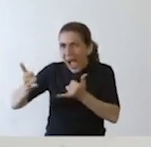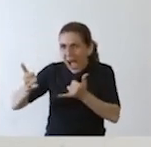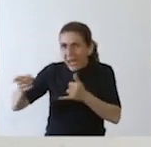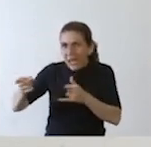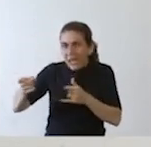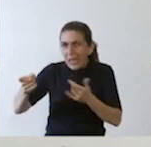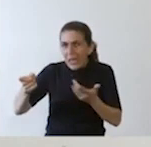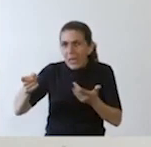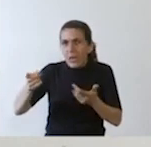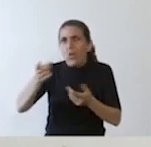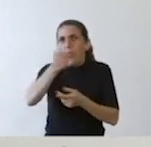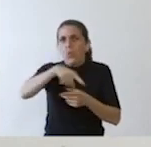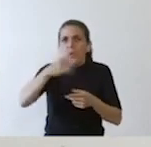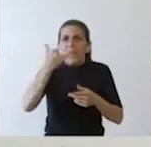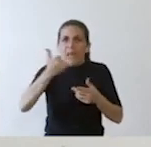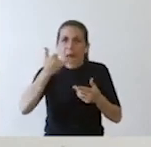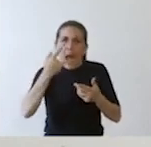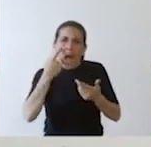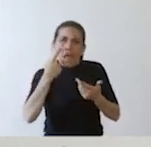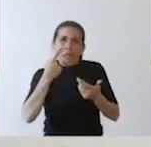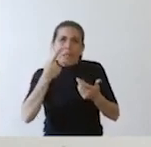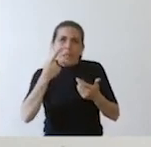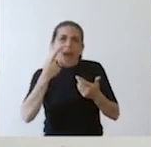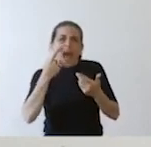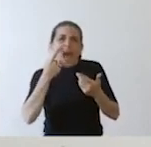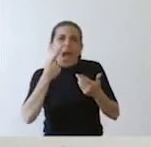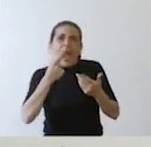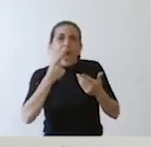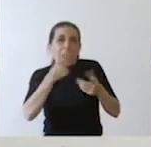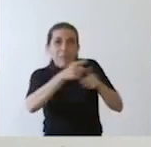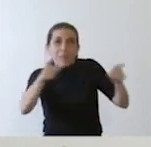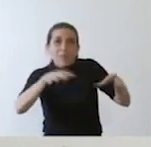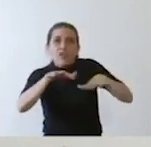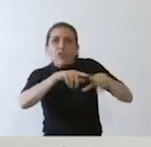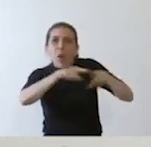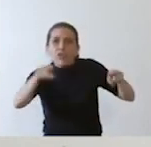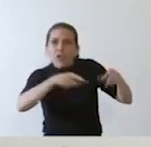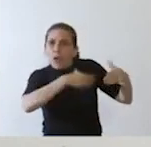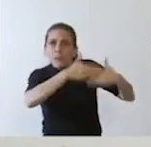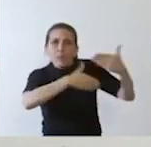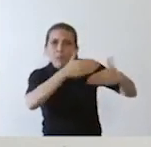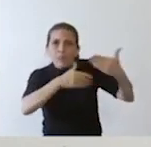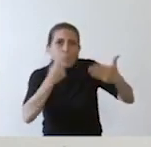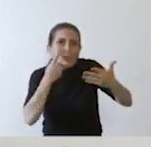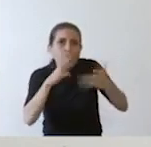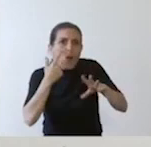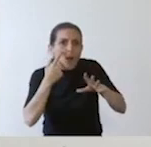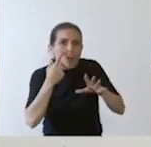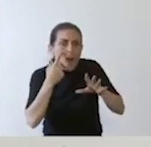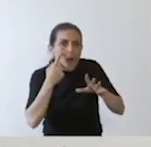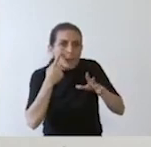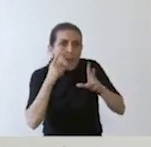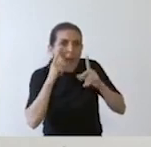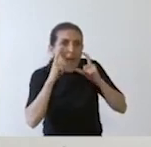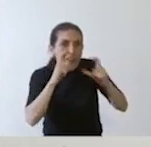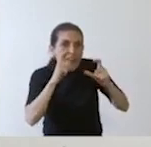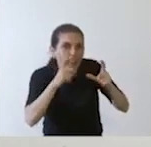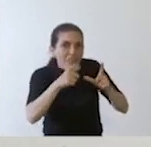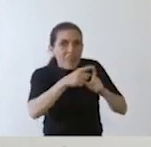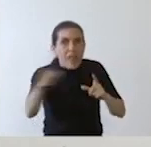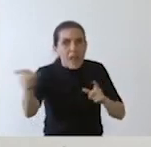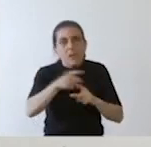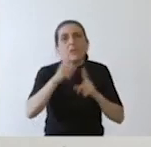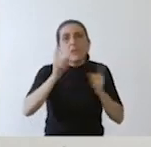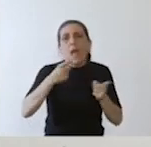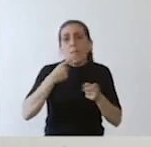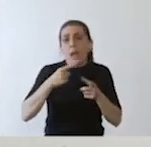están haciendo un seguimiento de acuerdo a los protocolos que ustedes tienen. Por otro lado, si durante la